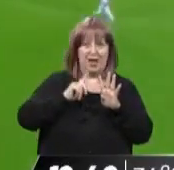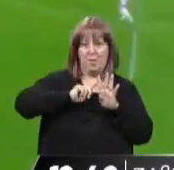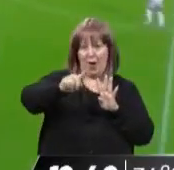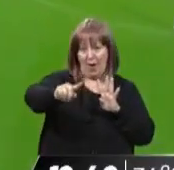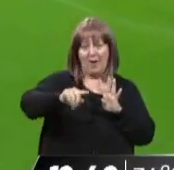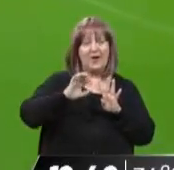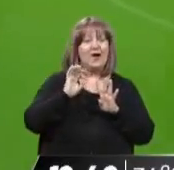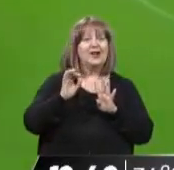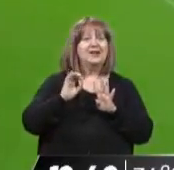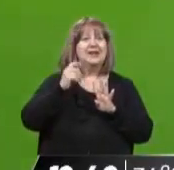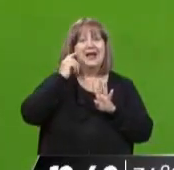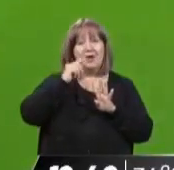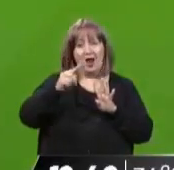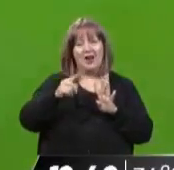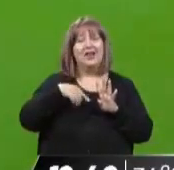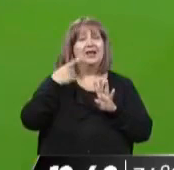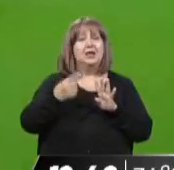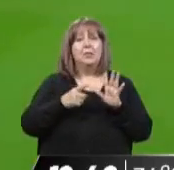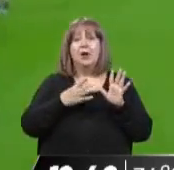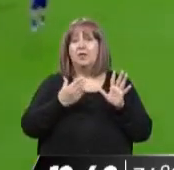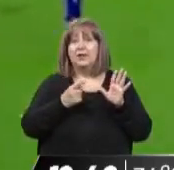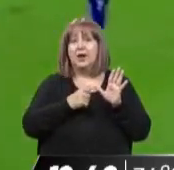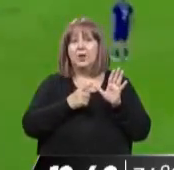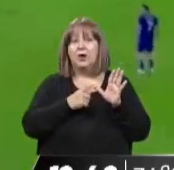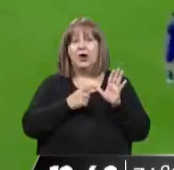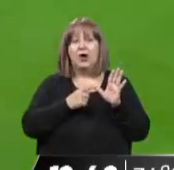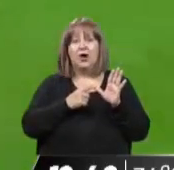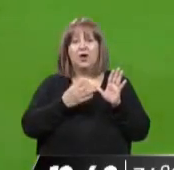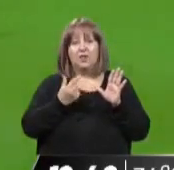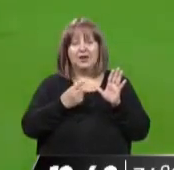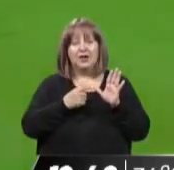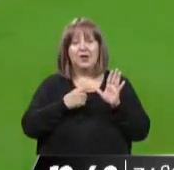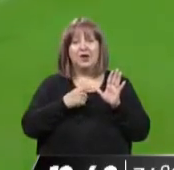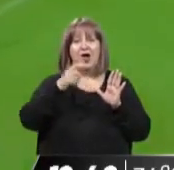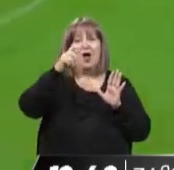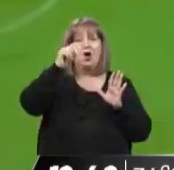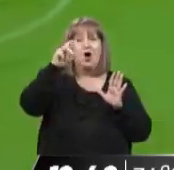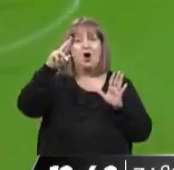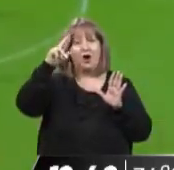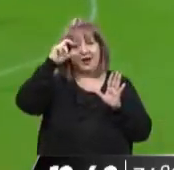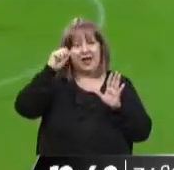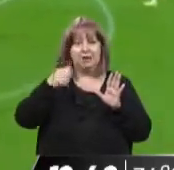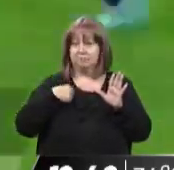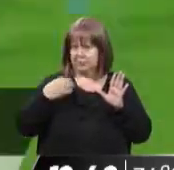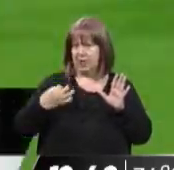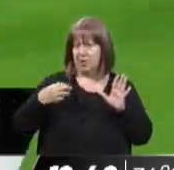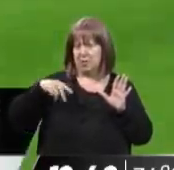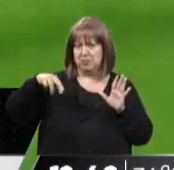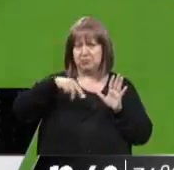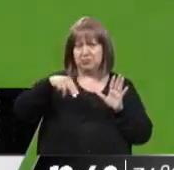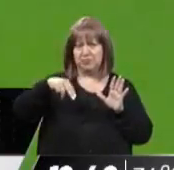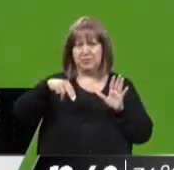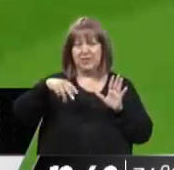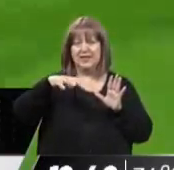que así sea, aunque habrá tiempo para un gol más, que es el tanto que va a conseguir Joaquín Correa. También una buena definición para